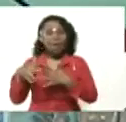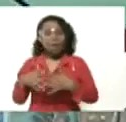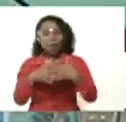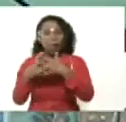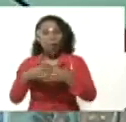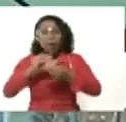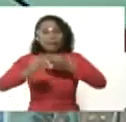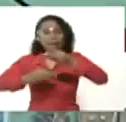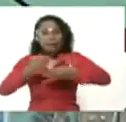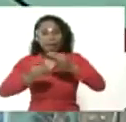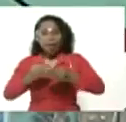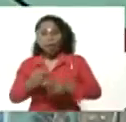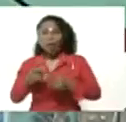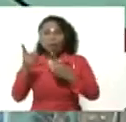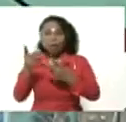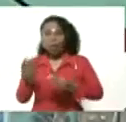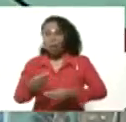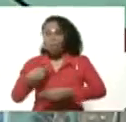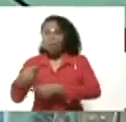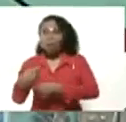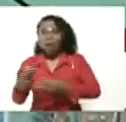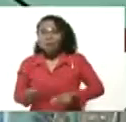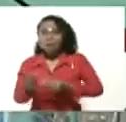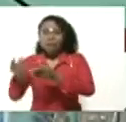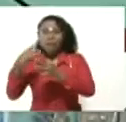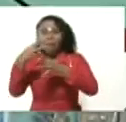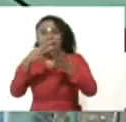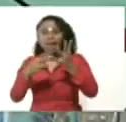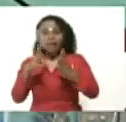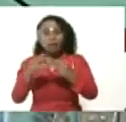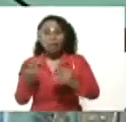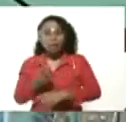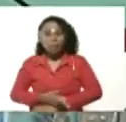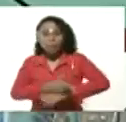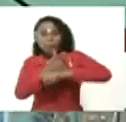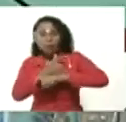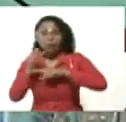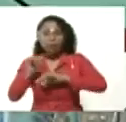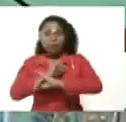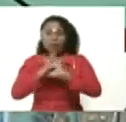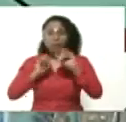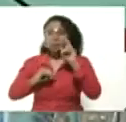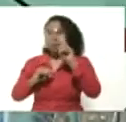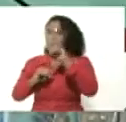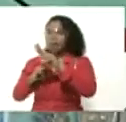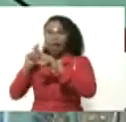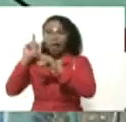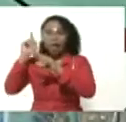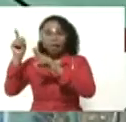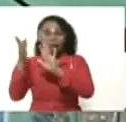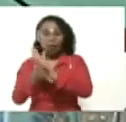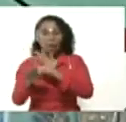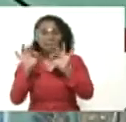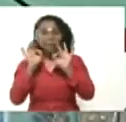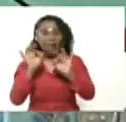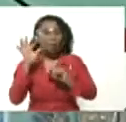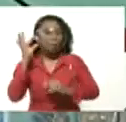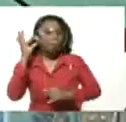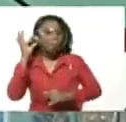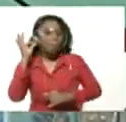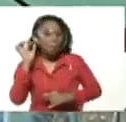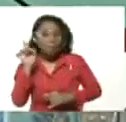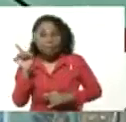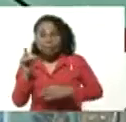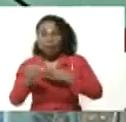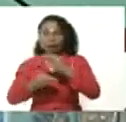los talibanes para luchar contra la Unión Soviética. Y hoy vemos este final trágico en Kabul, especialmente para las mujeres afganas, y